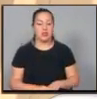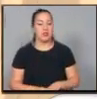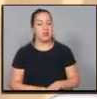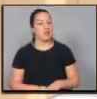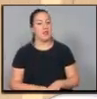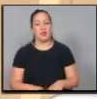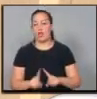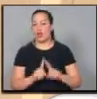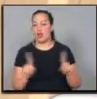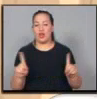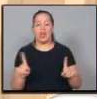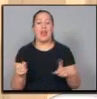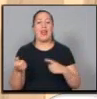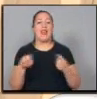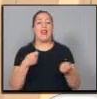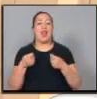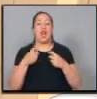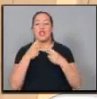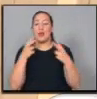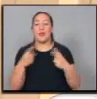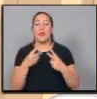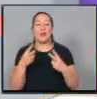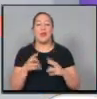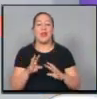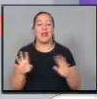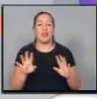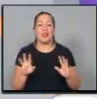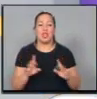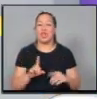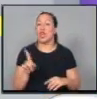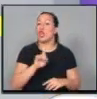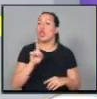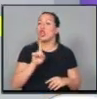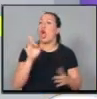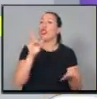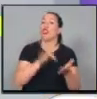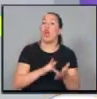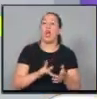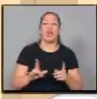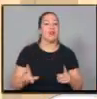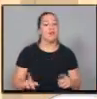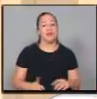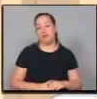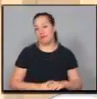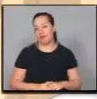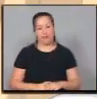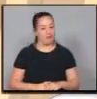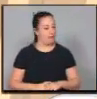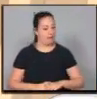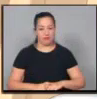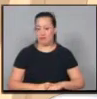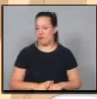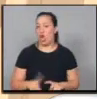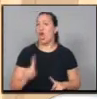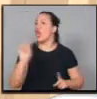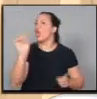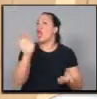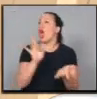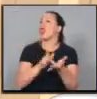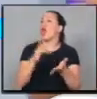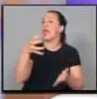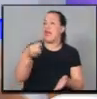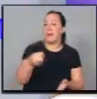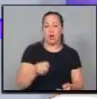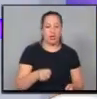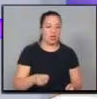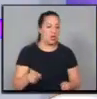A ver, el verdulero me dice todo Sí, porque te dice no toque la mercadería. Ay, claro. No, hay algunos... Hay un cartel que dice no toque limón. ¿Qué? No, porque